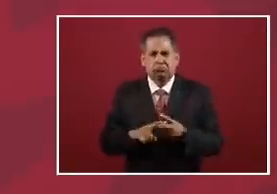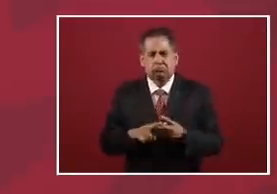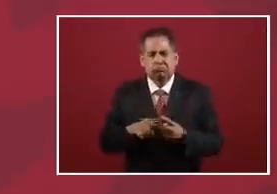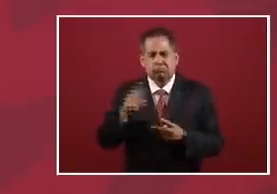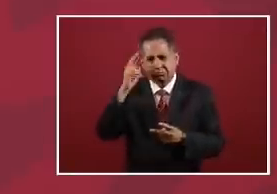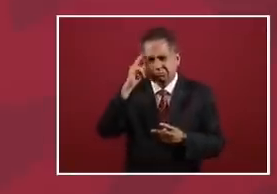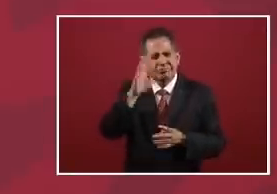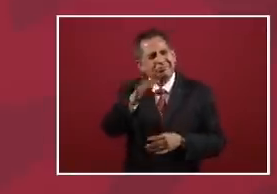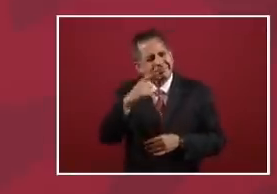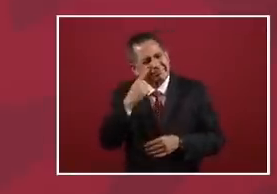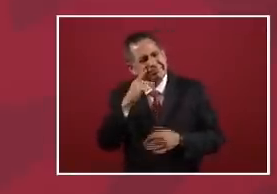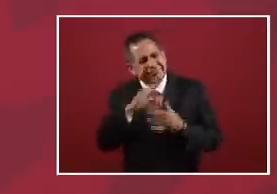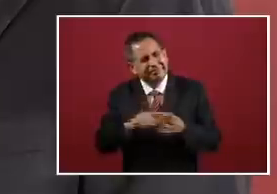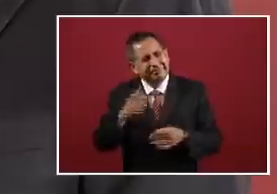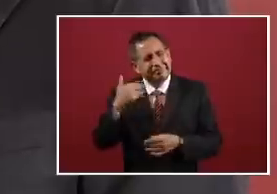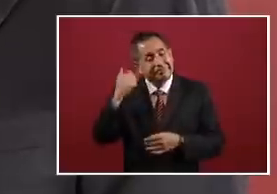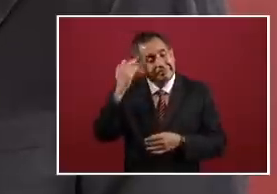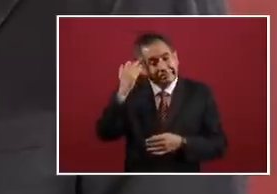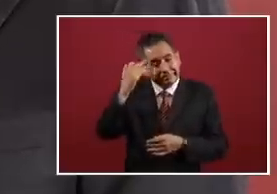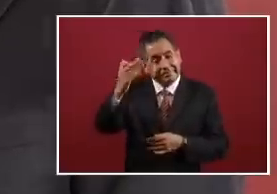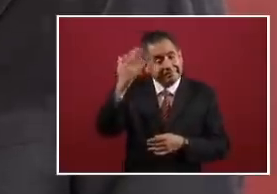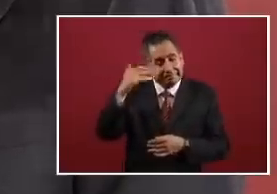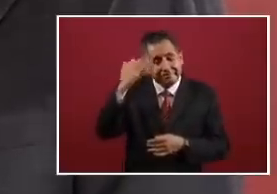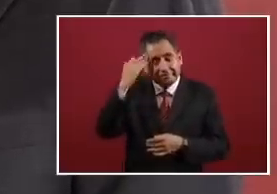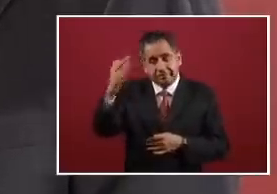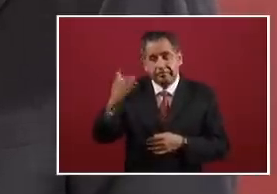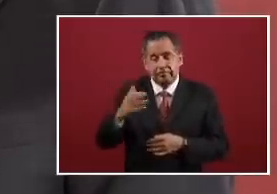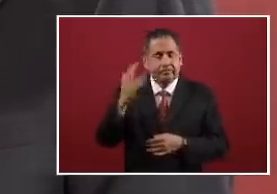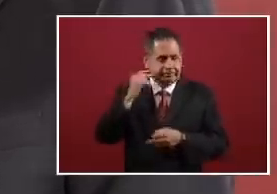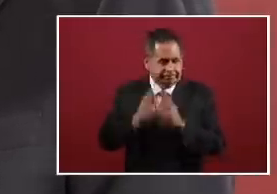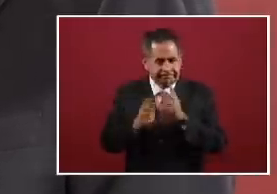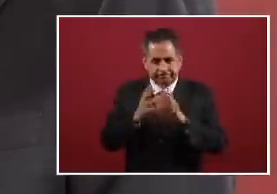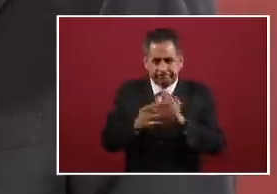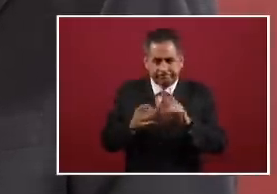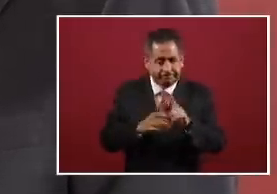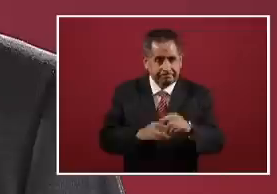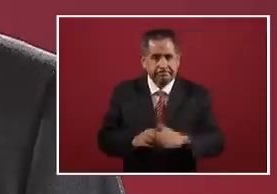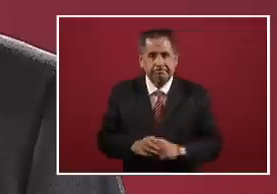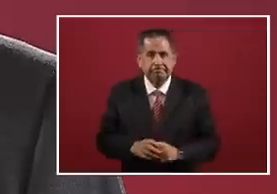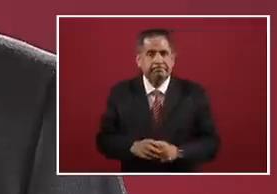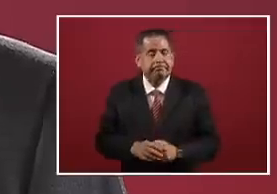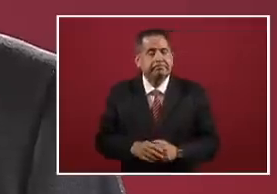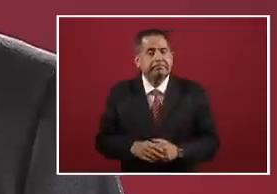Artes, fíjense, en ese tiempo, ya lo hemos hablado,